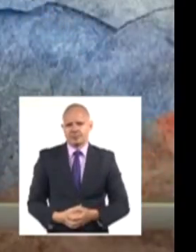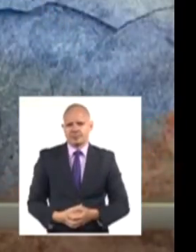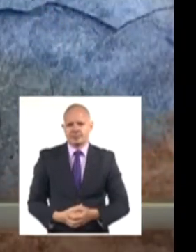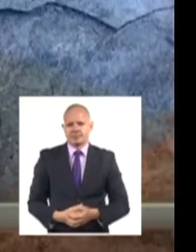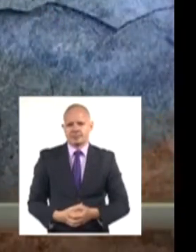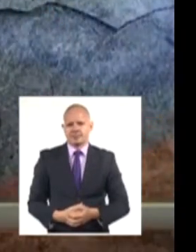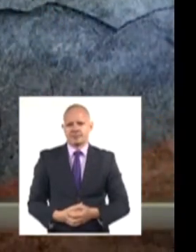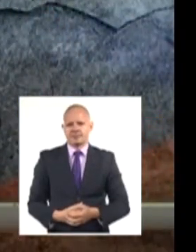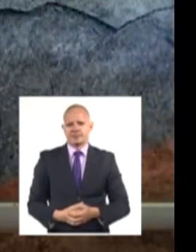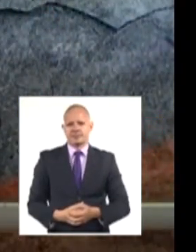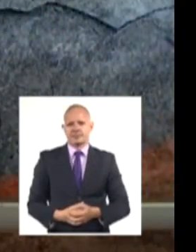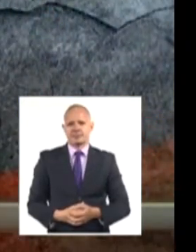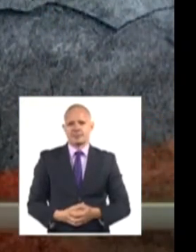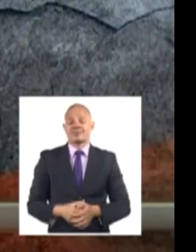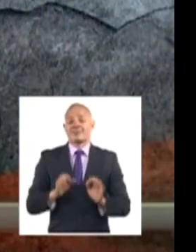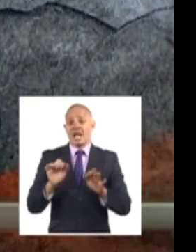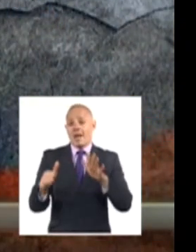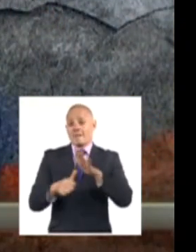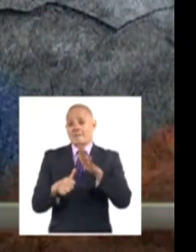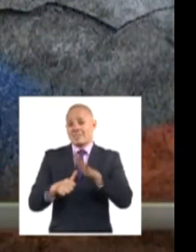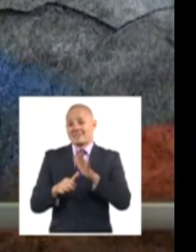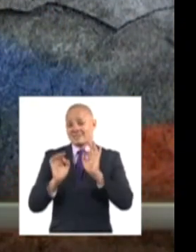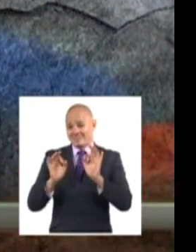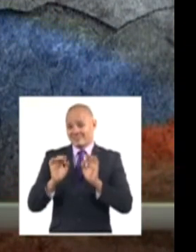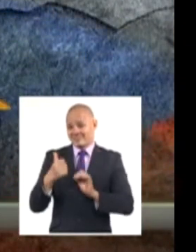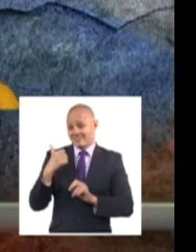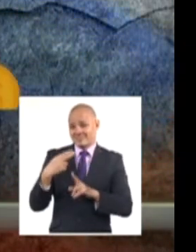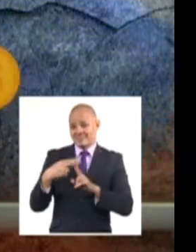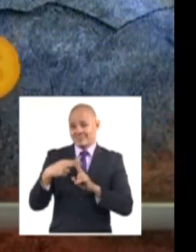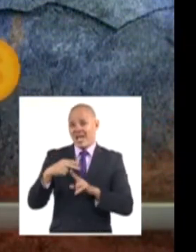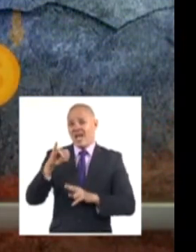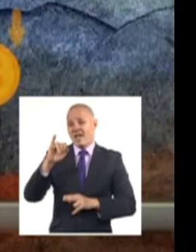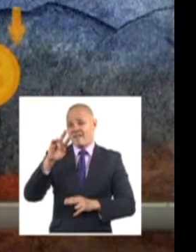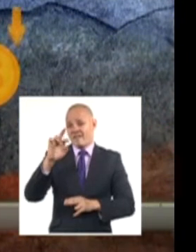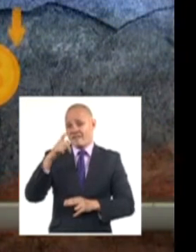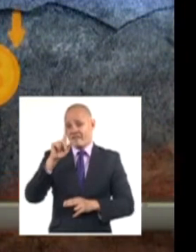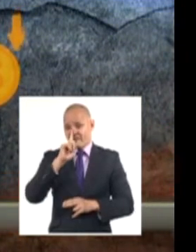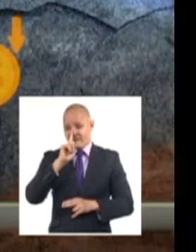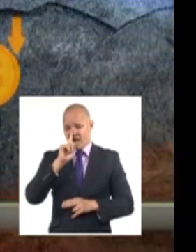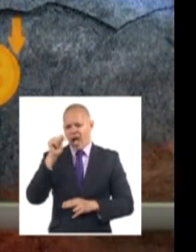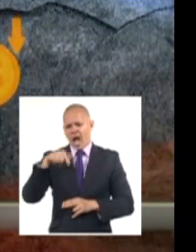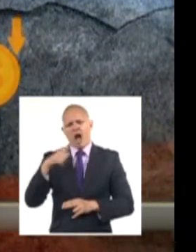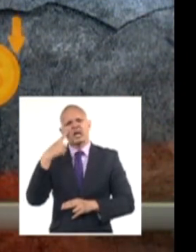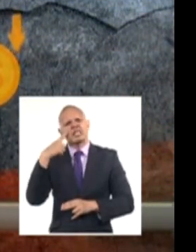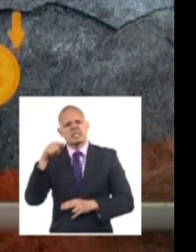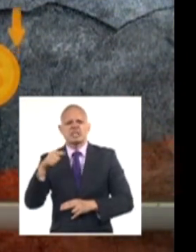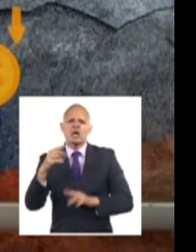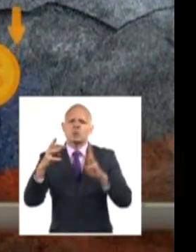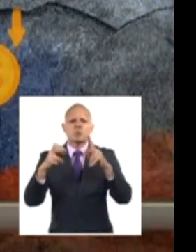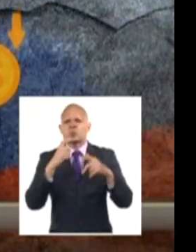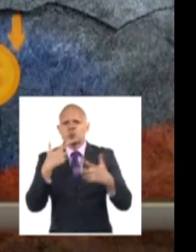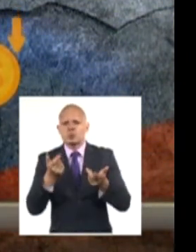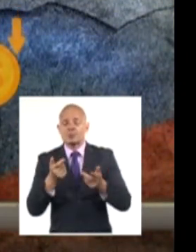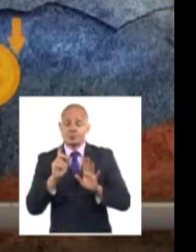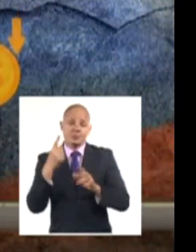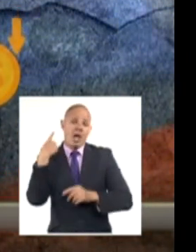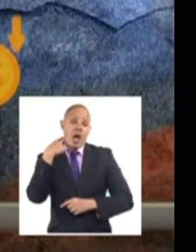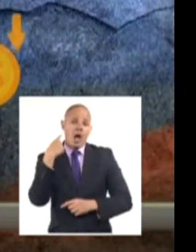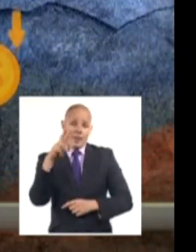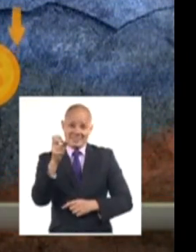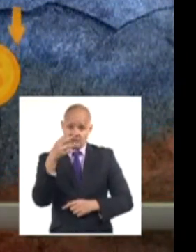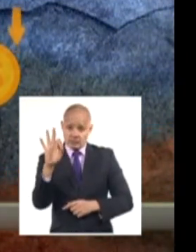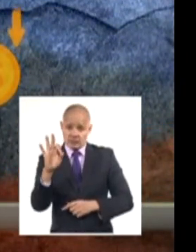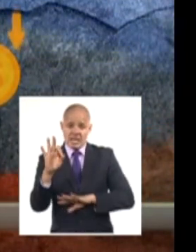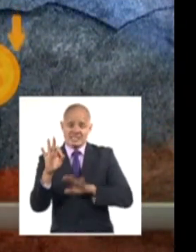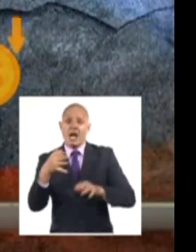administración del mandatario colombiano iván duque se ha agudizado la desigualdad entre zonas rurales y urbanas en 2018 la pobreza se ubicó